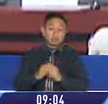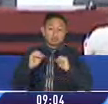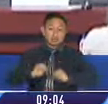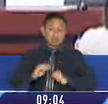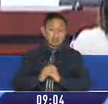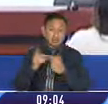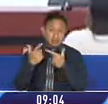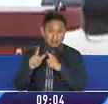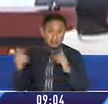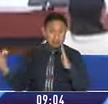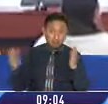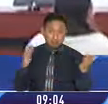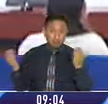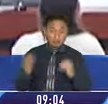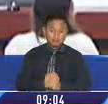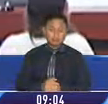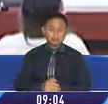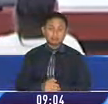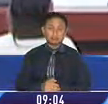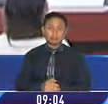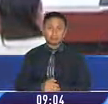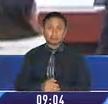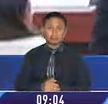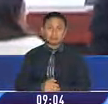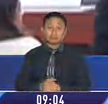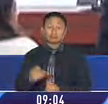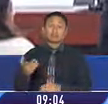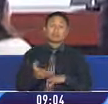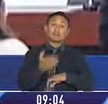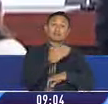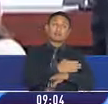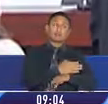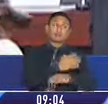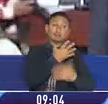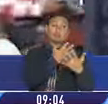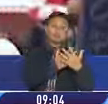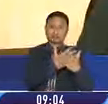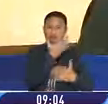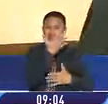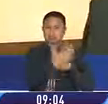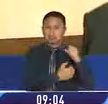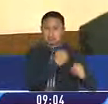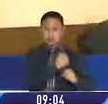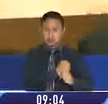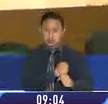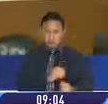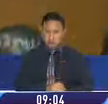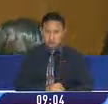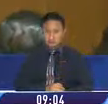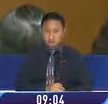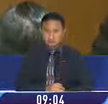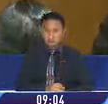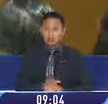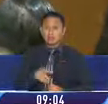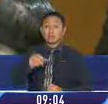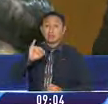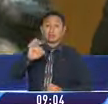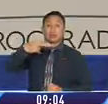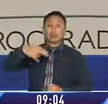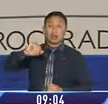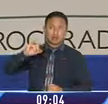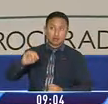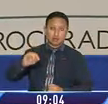semiabierto, es decir, en libertad. Estuvo en la cárcel un poco más de 5 años. Al parecer no es del agrado de Íñigo